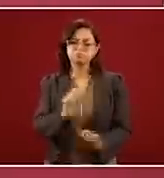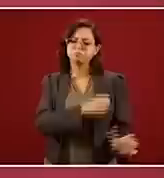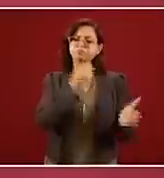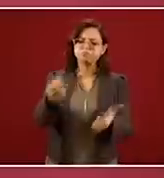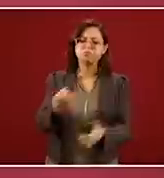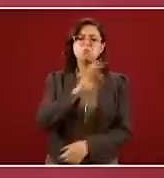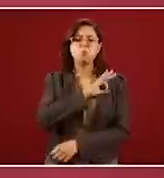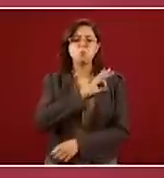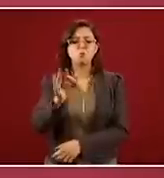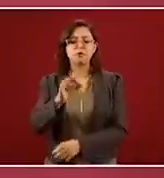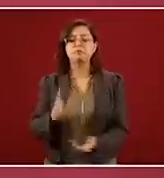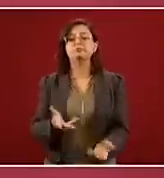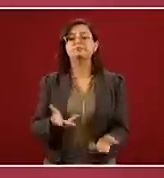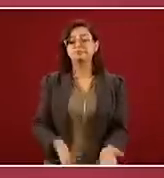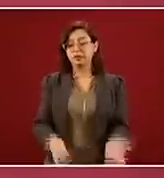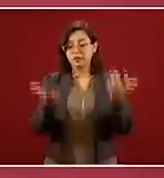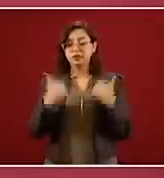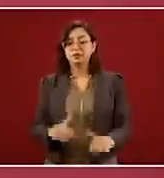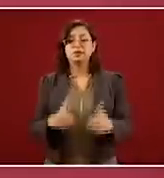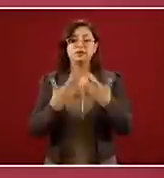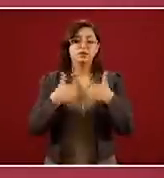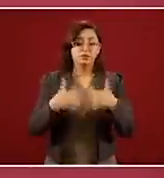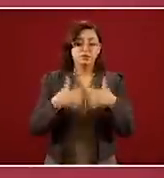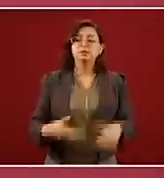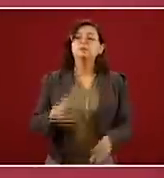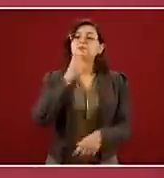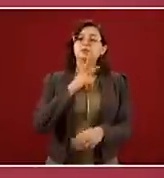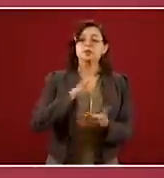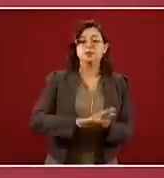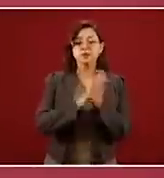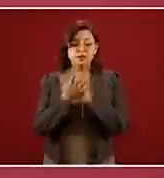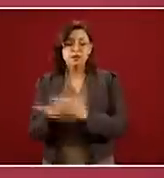de la refinación, lo mismo.